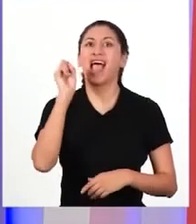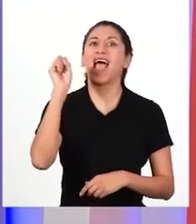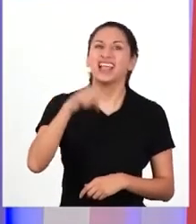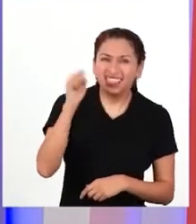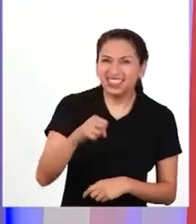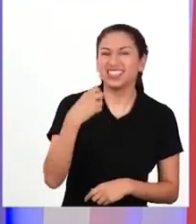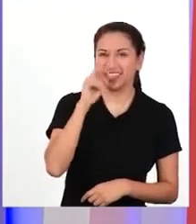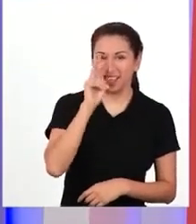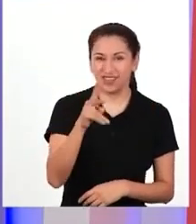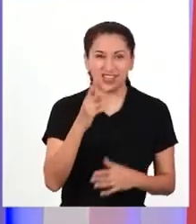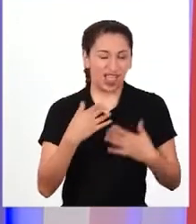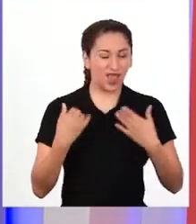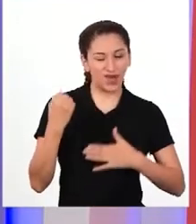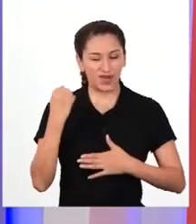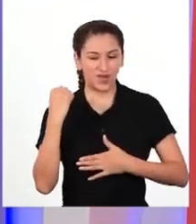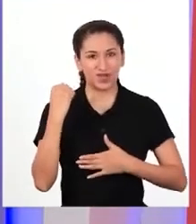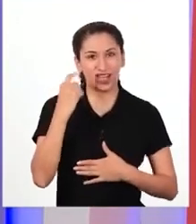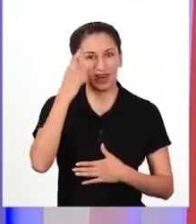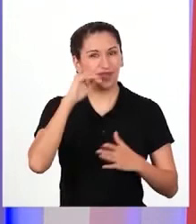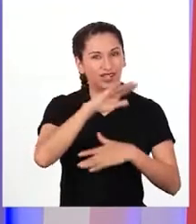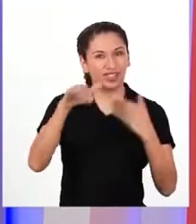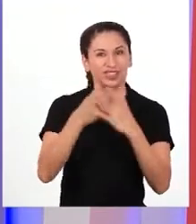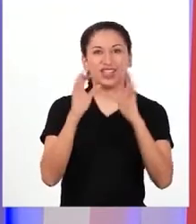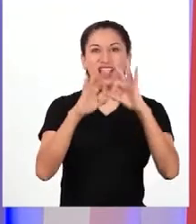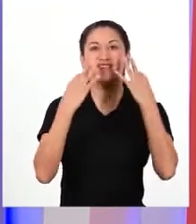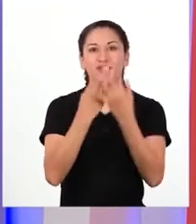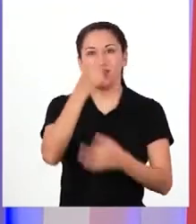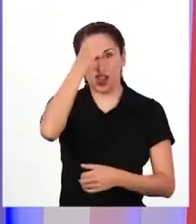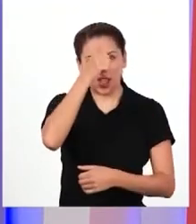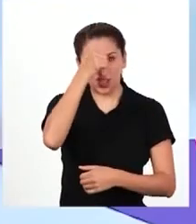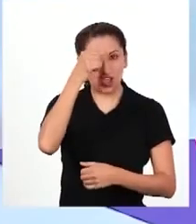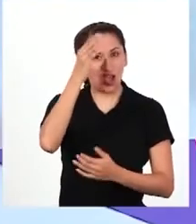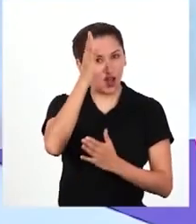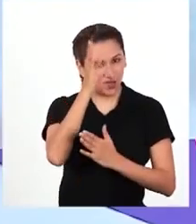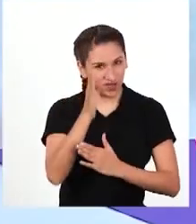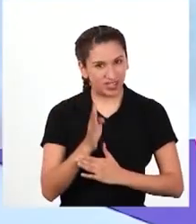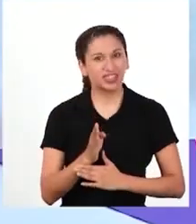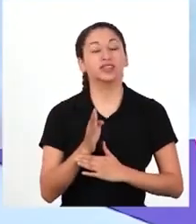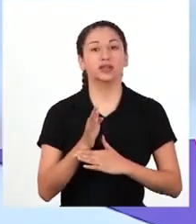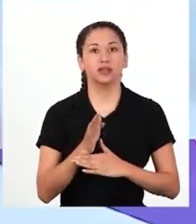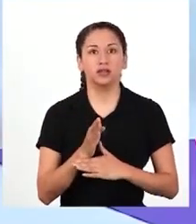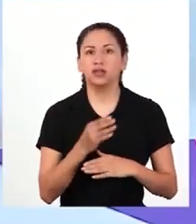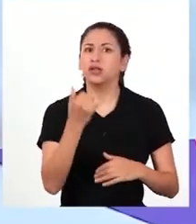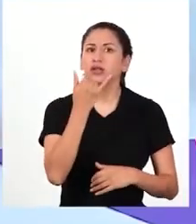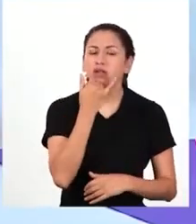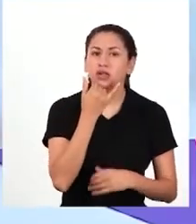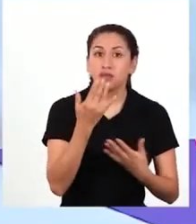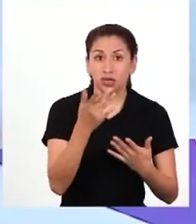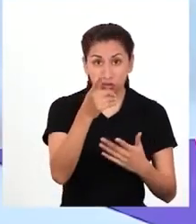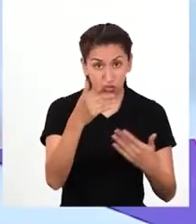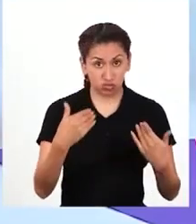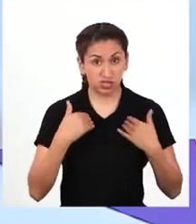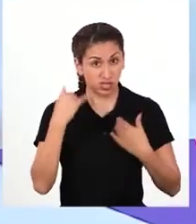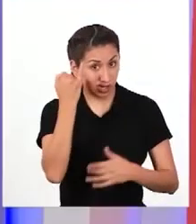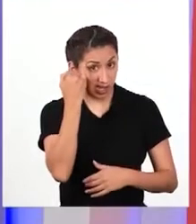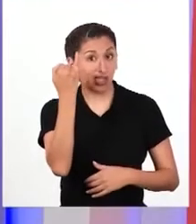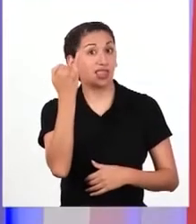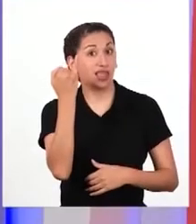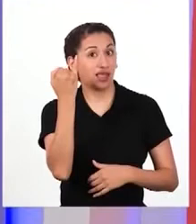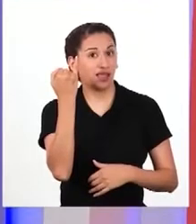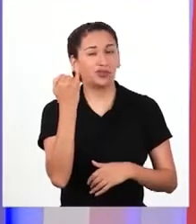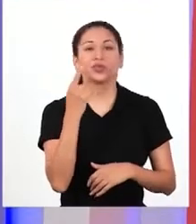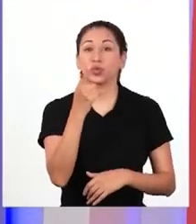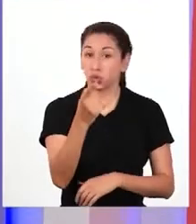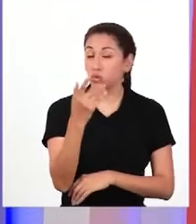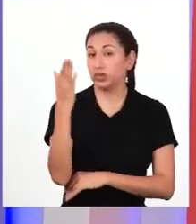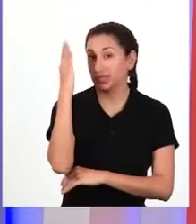Sí lo he visto. Pone a gozar a todas las familias los domingos. ¿Qué pasa, Rodrigo? ¿Tienes una idea?